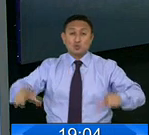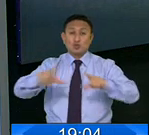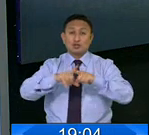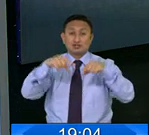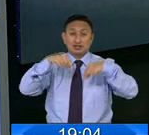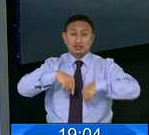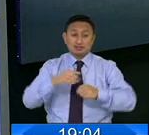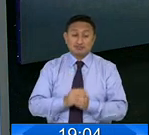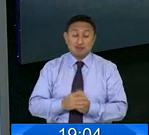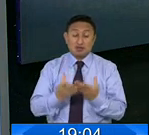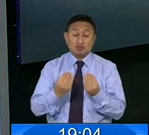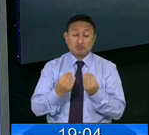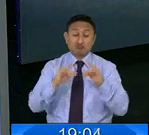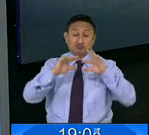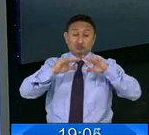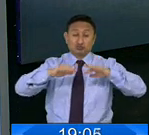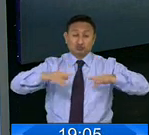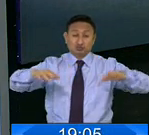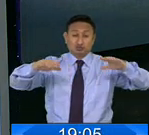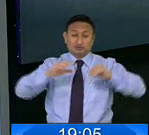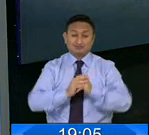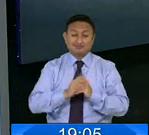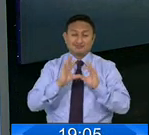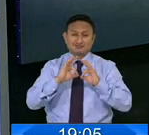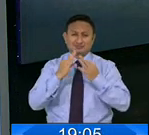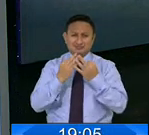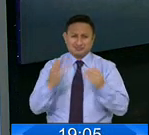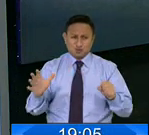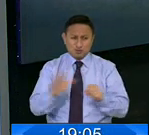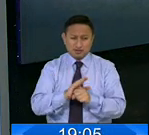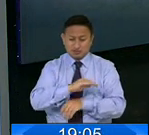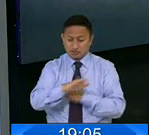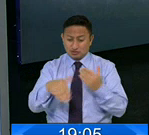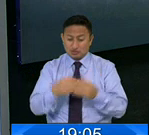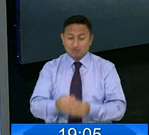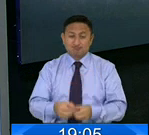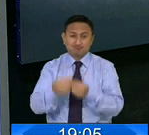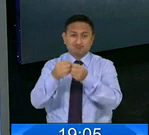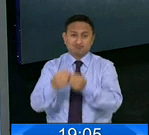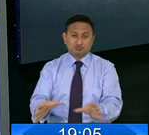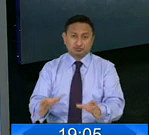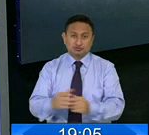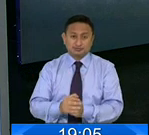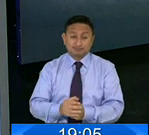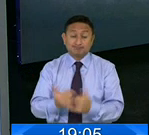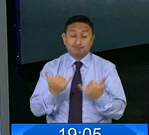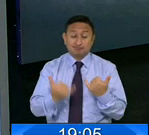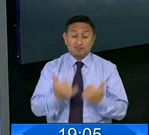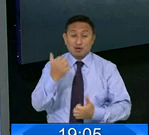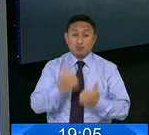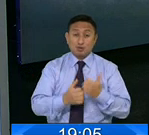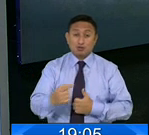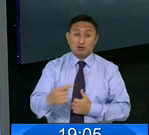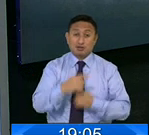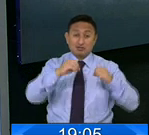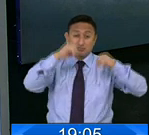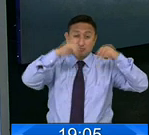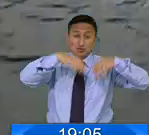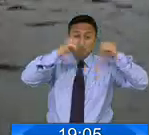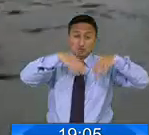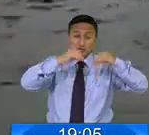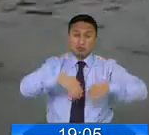país dejan inundaciones. Hay familias enteras que han perdido sus enseres y sufren los estragos del invierno.